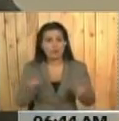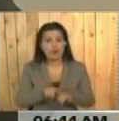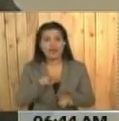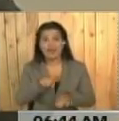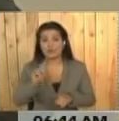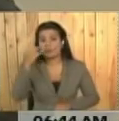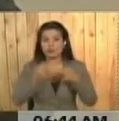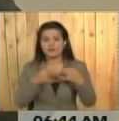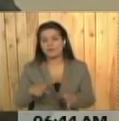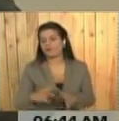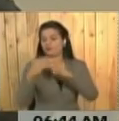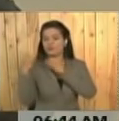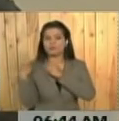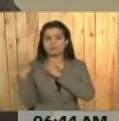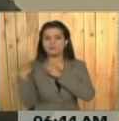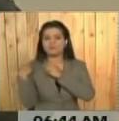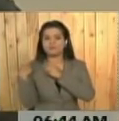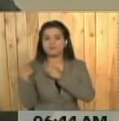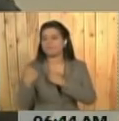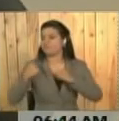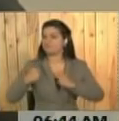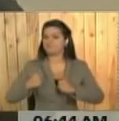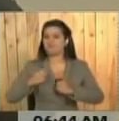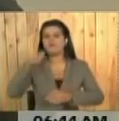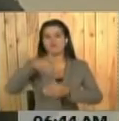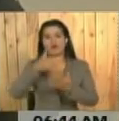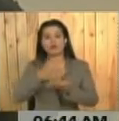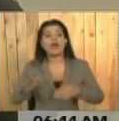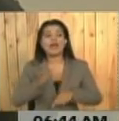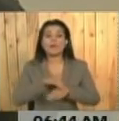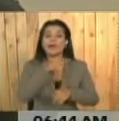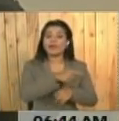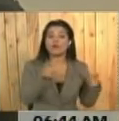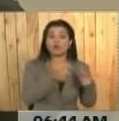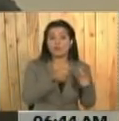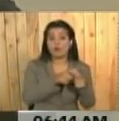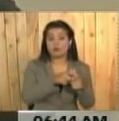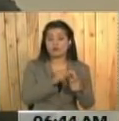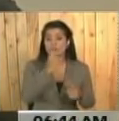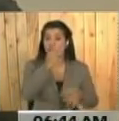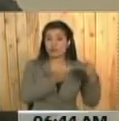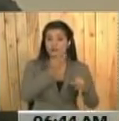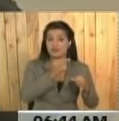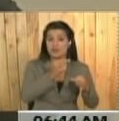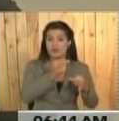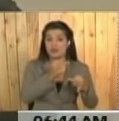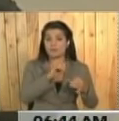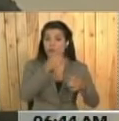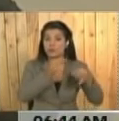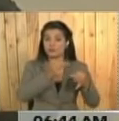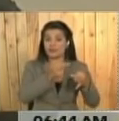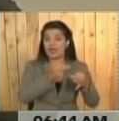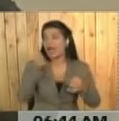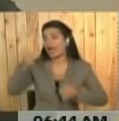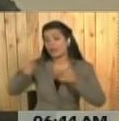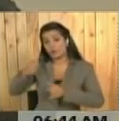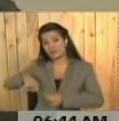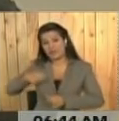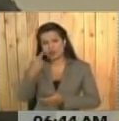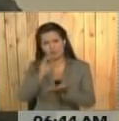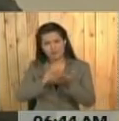el peso histórico del revocatorio porque fueron ellos fue su su su candidato presidencial dos